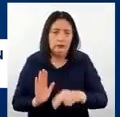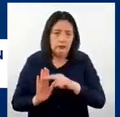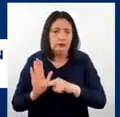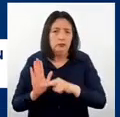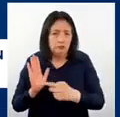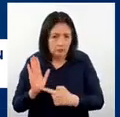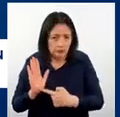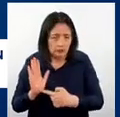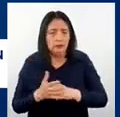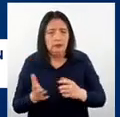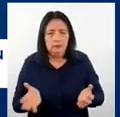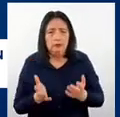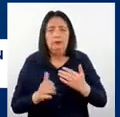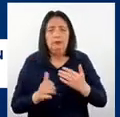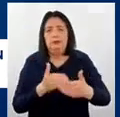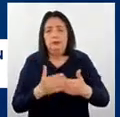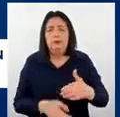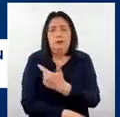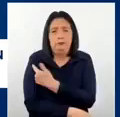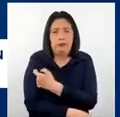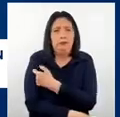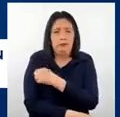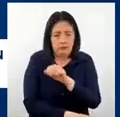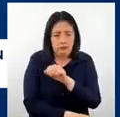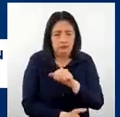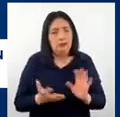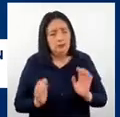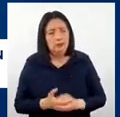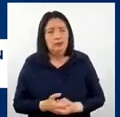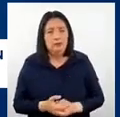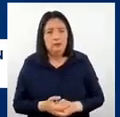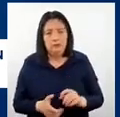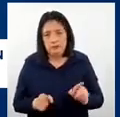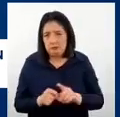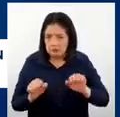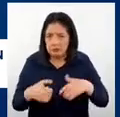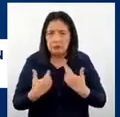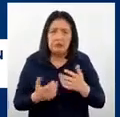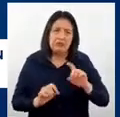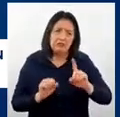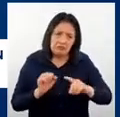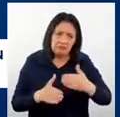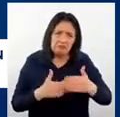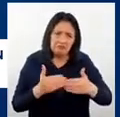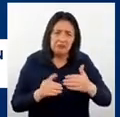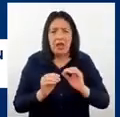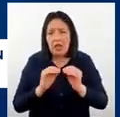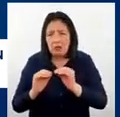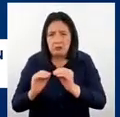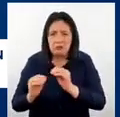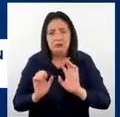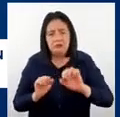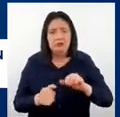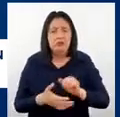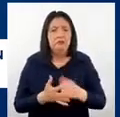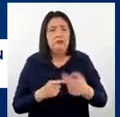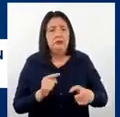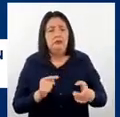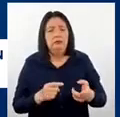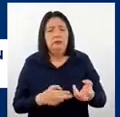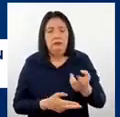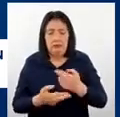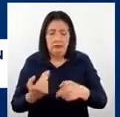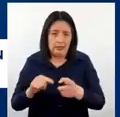impulsar el proceso de vacunación. Ujú. Entonces, eventualmente también se pueden hacer algunos ajustes, pero regresando a la